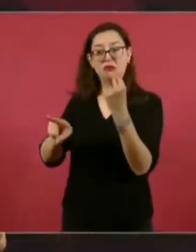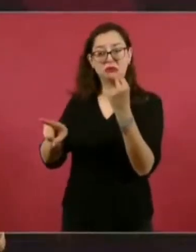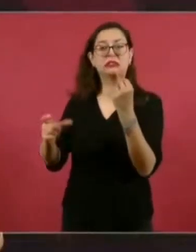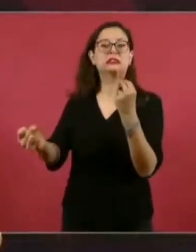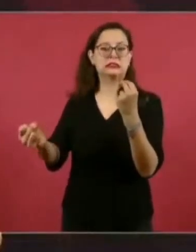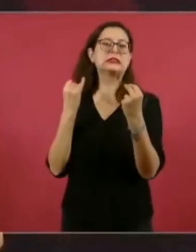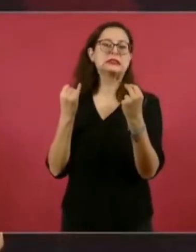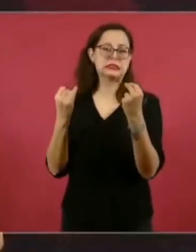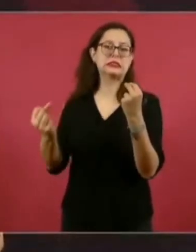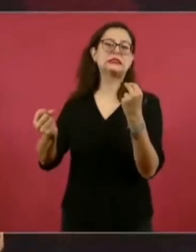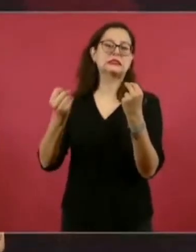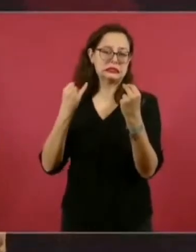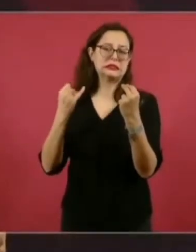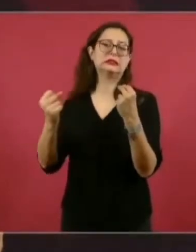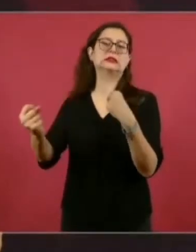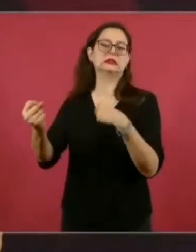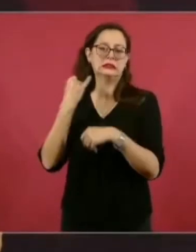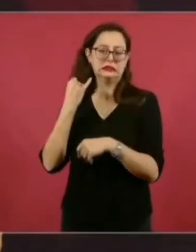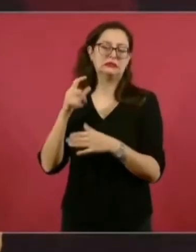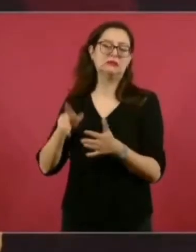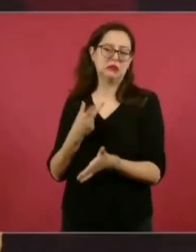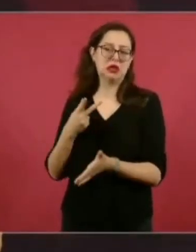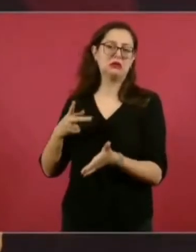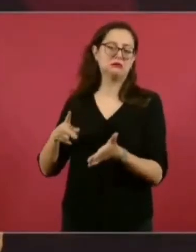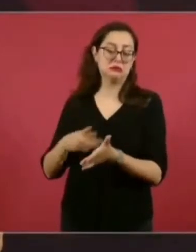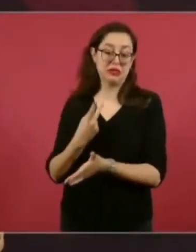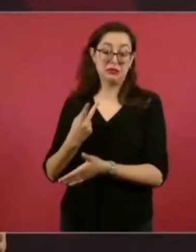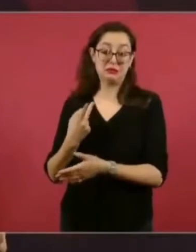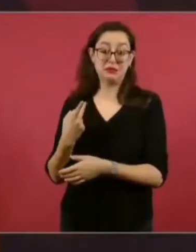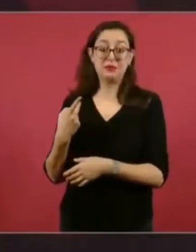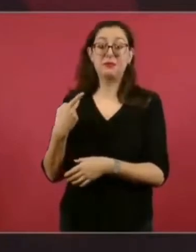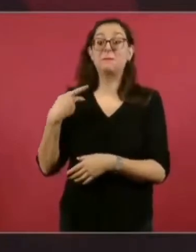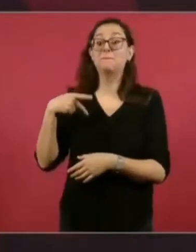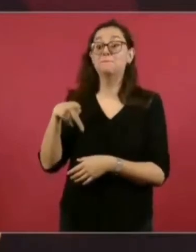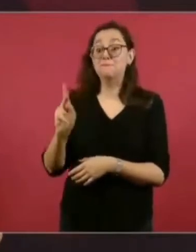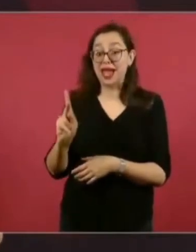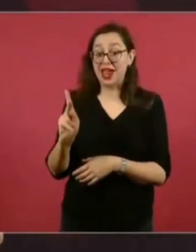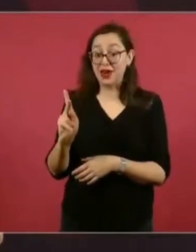espacios cuando estábamos en la oposición. Claro, me decía,